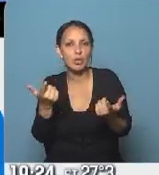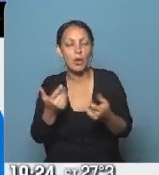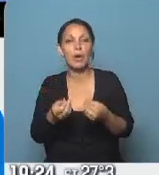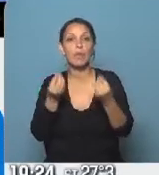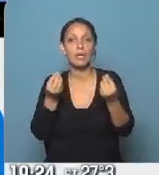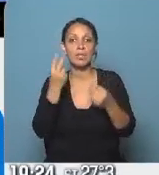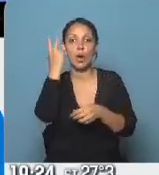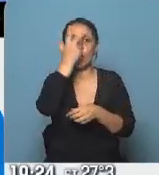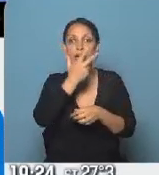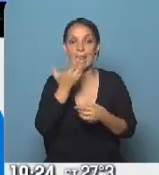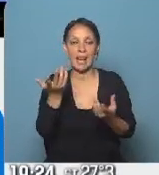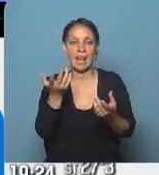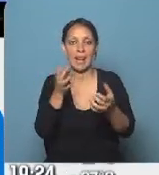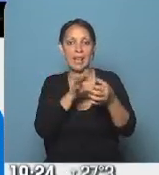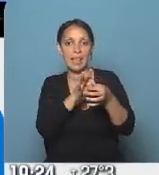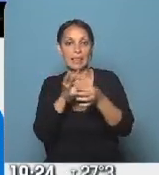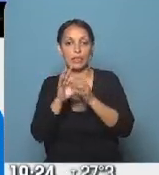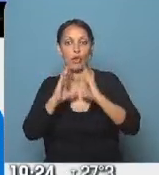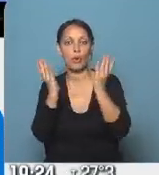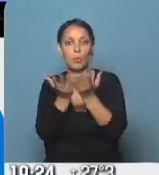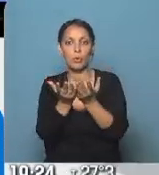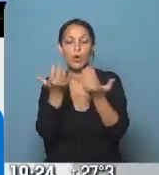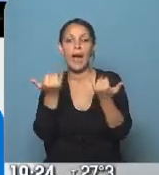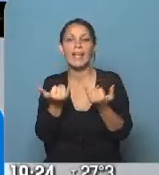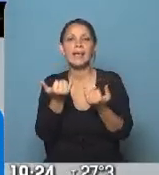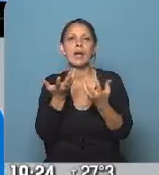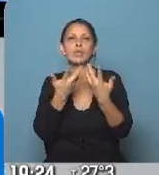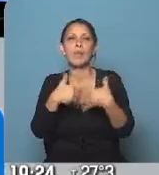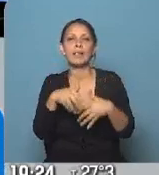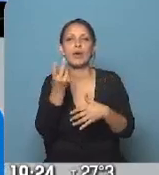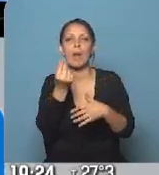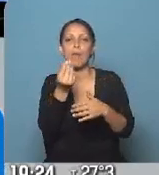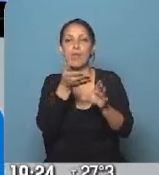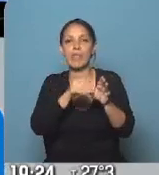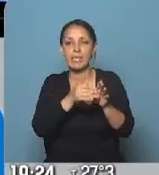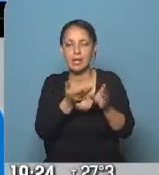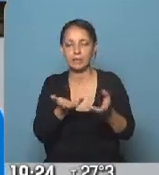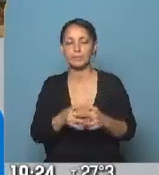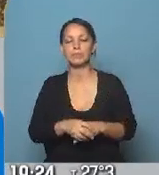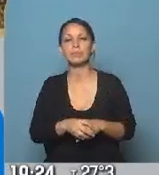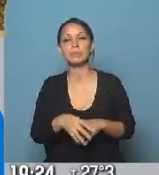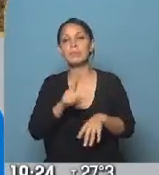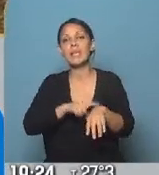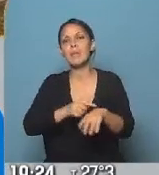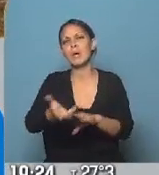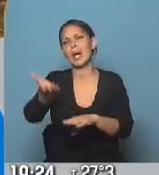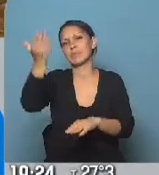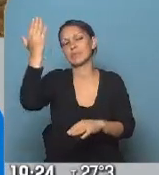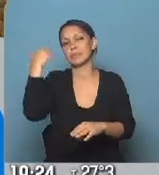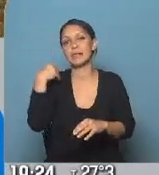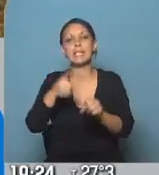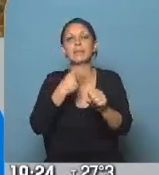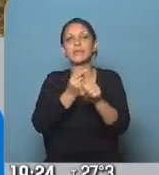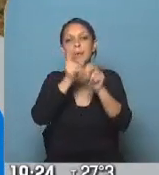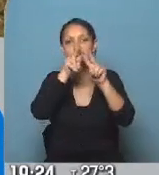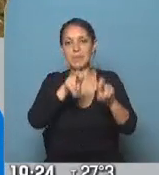tan ligada al lavado de dinero. Bueno, en ese tiempo no se pudo investigar, por supuesto, qué es lo que nos está